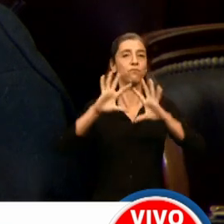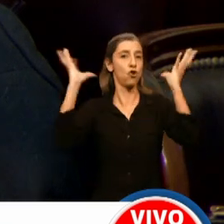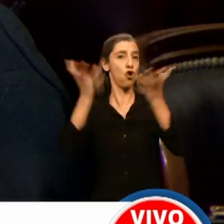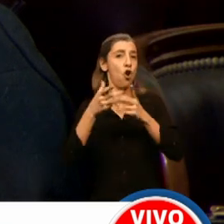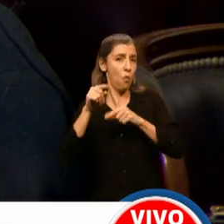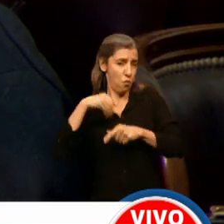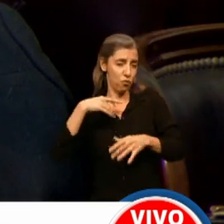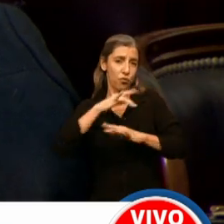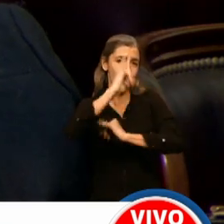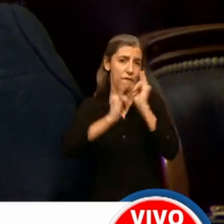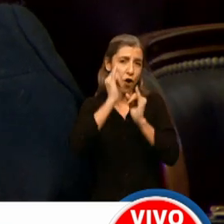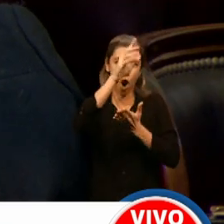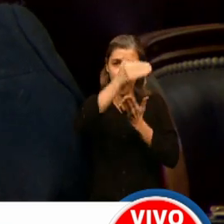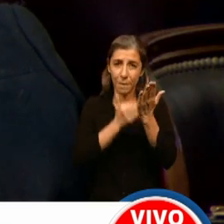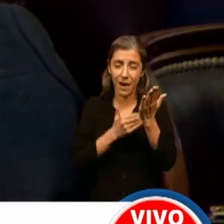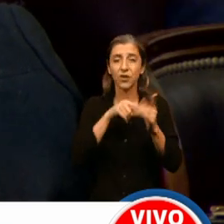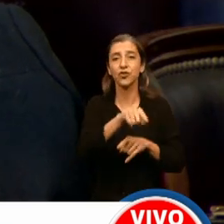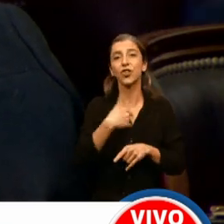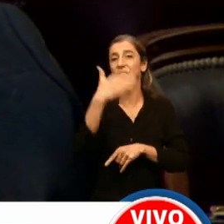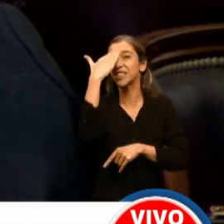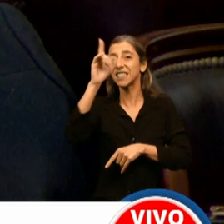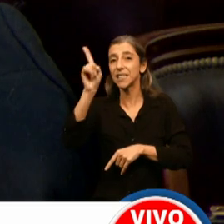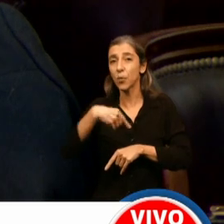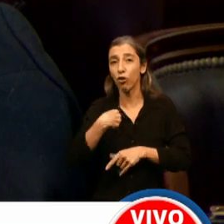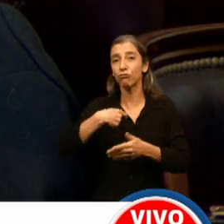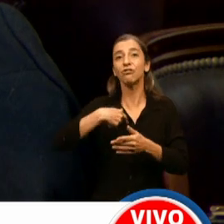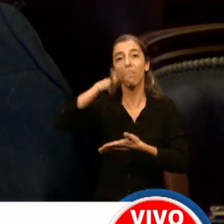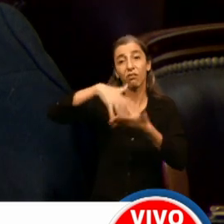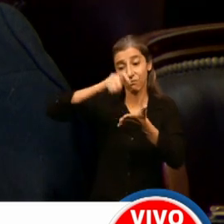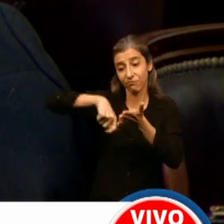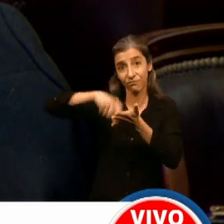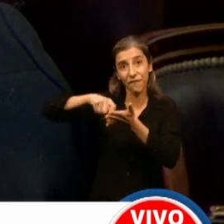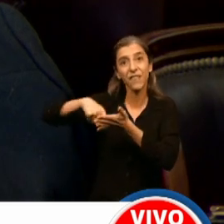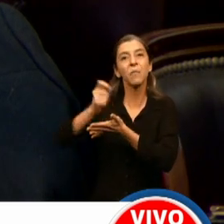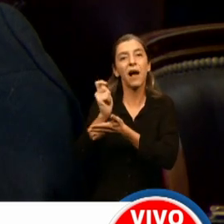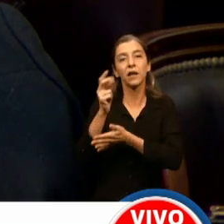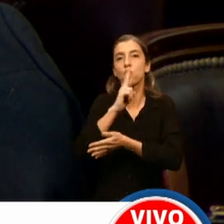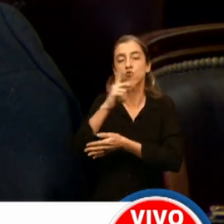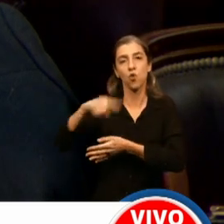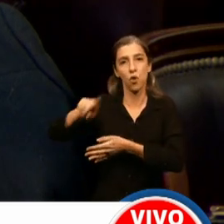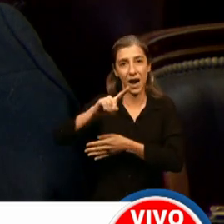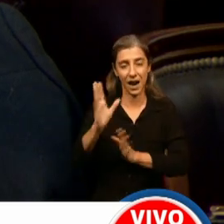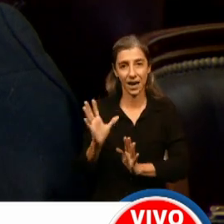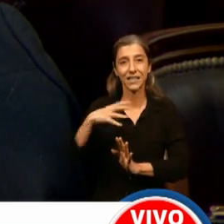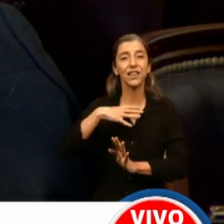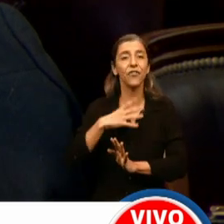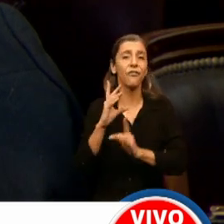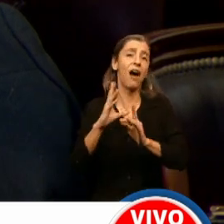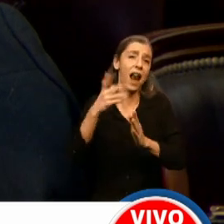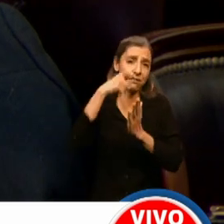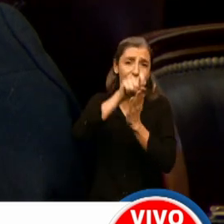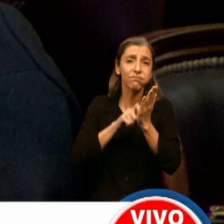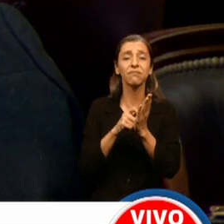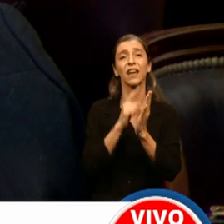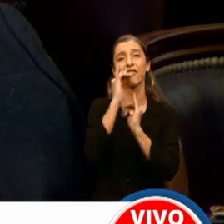medios sólo el 15 por ciento de los artículos son firmados por mujeres y cabe aclarar que todavía no hay relevamiento